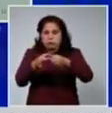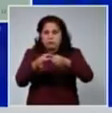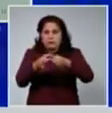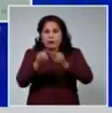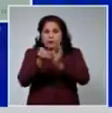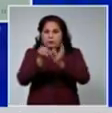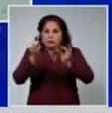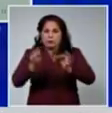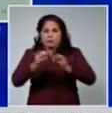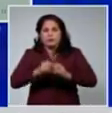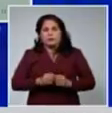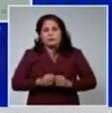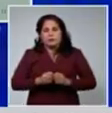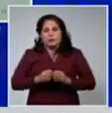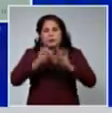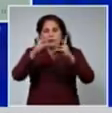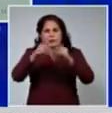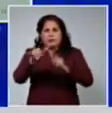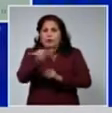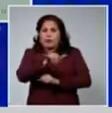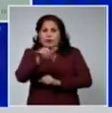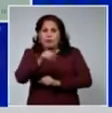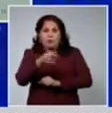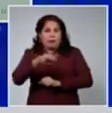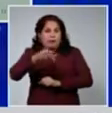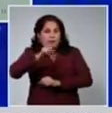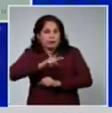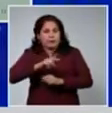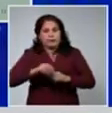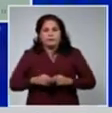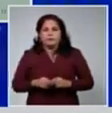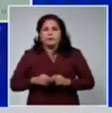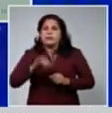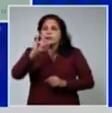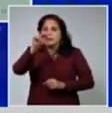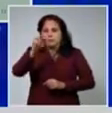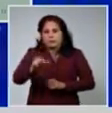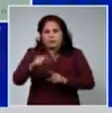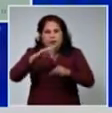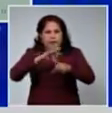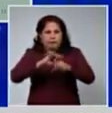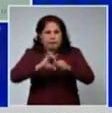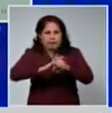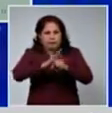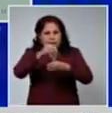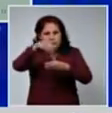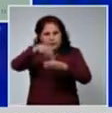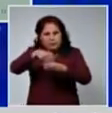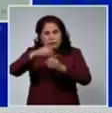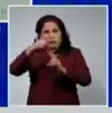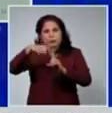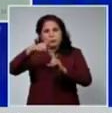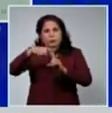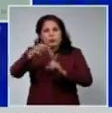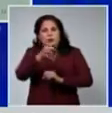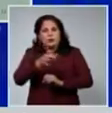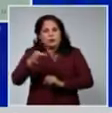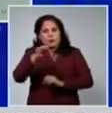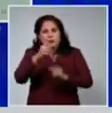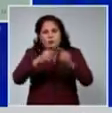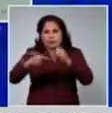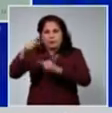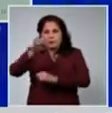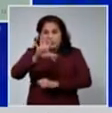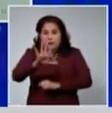la huelga del día anterior el caso las tiernas municipios de aves a las 5